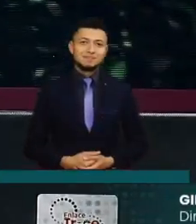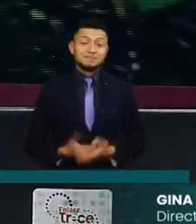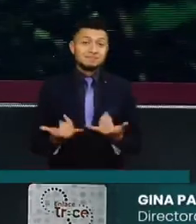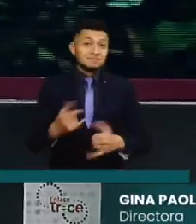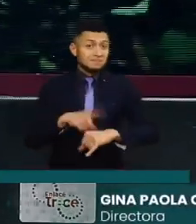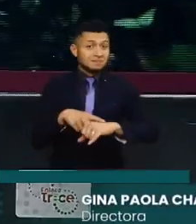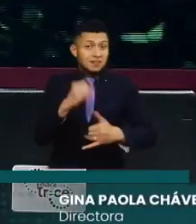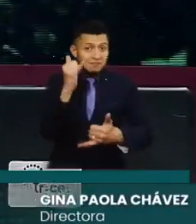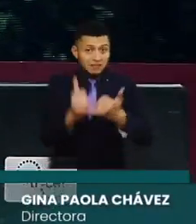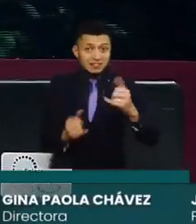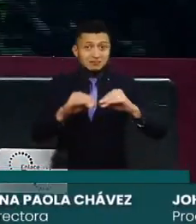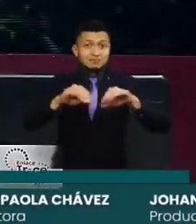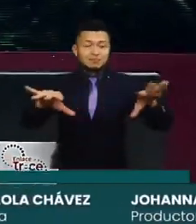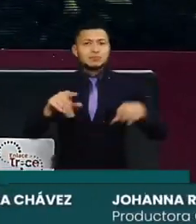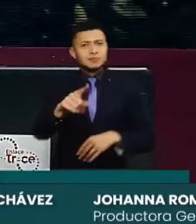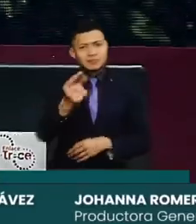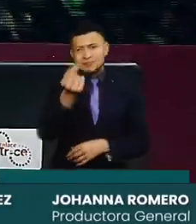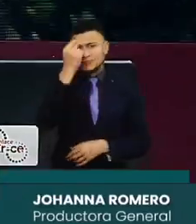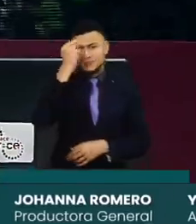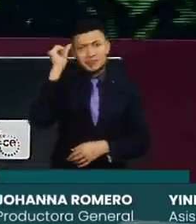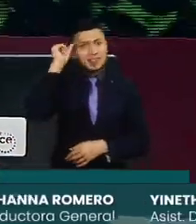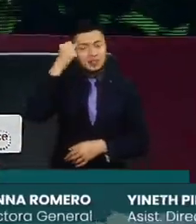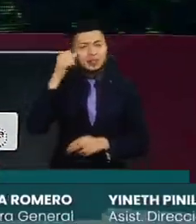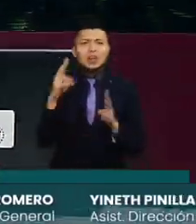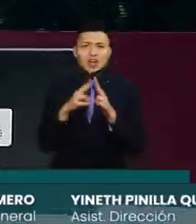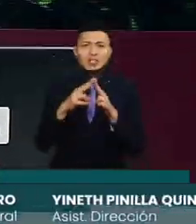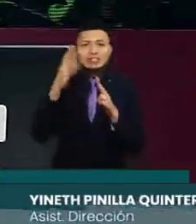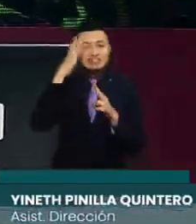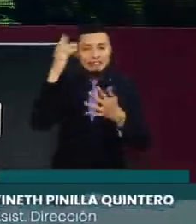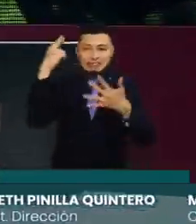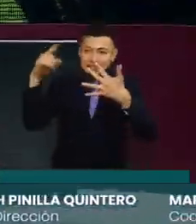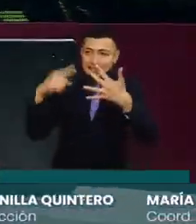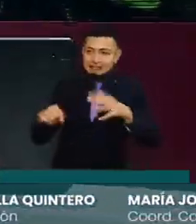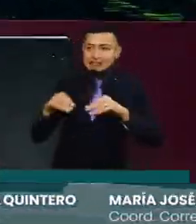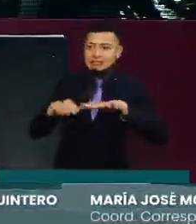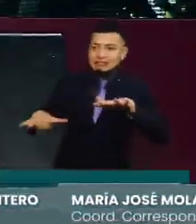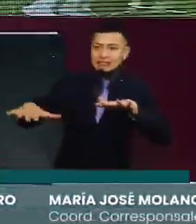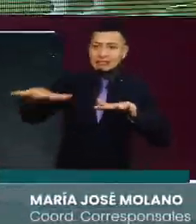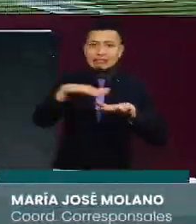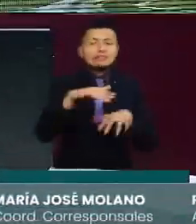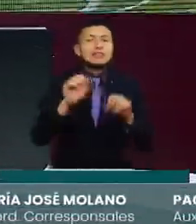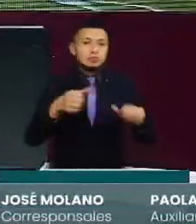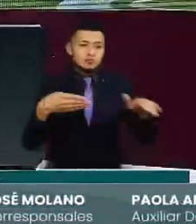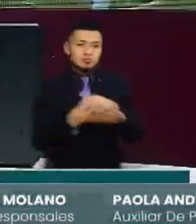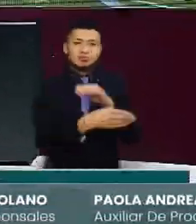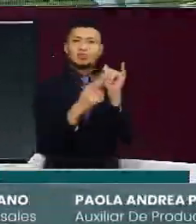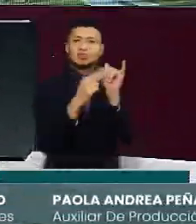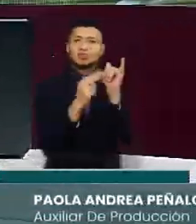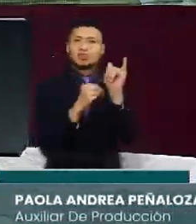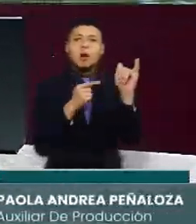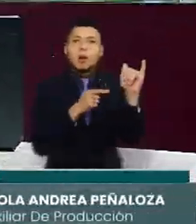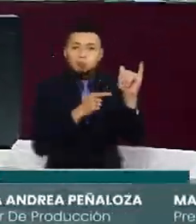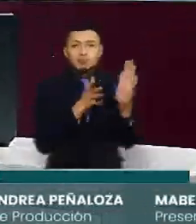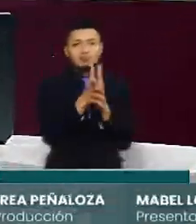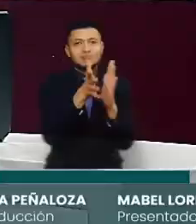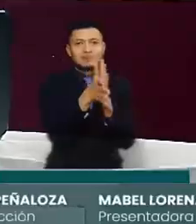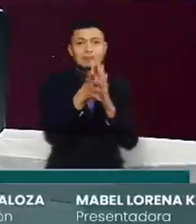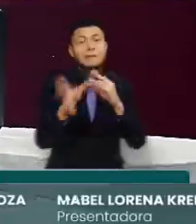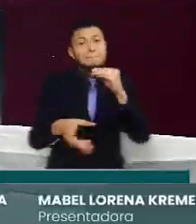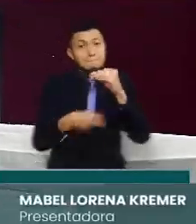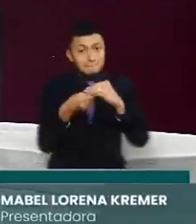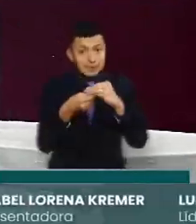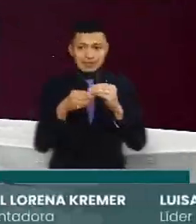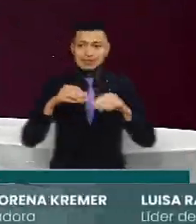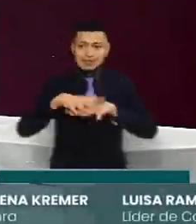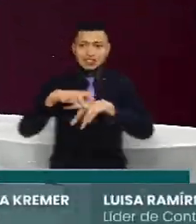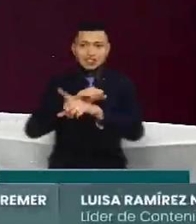Hemos llegado al final de la emisión, pero recuerden que pueden conocer todo lo que ocurre en nuestras regiones visitando el canal de YouTube Enlace 13. También en las redes